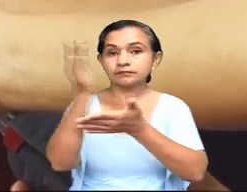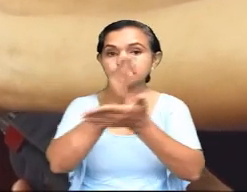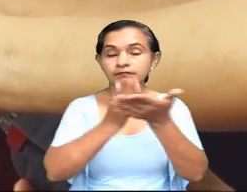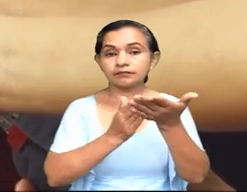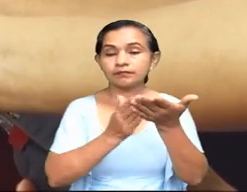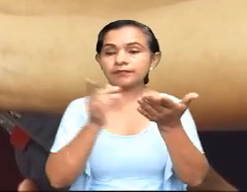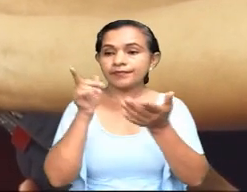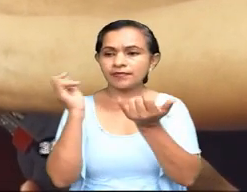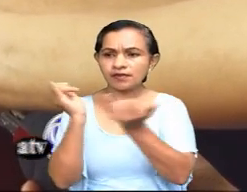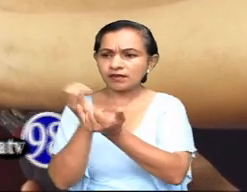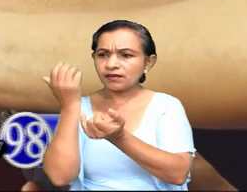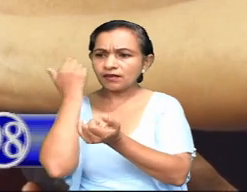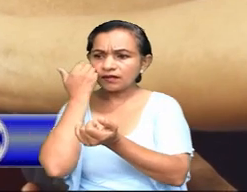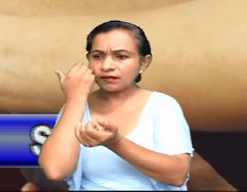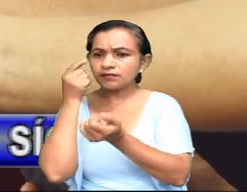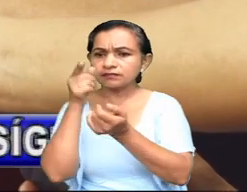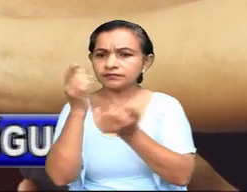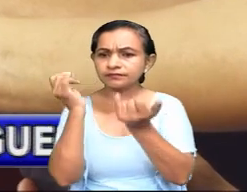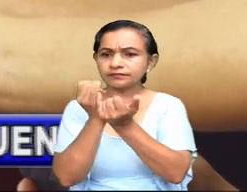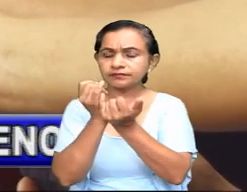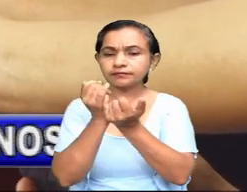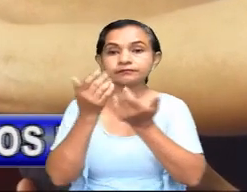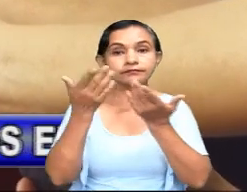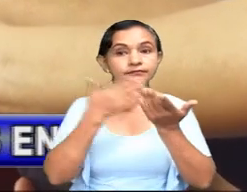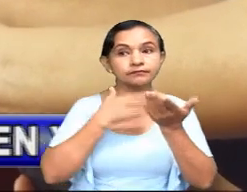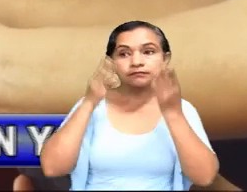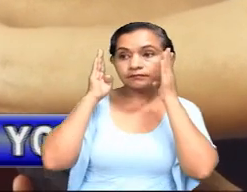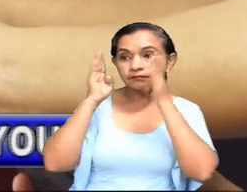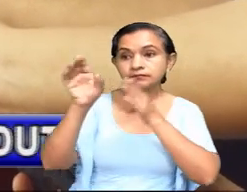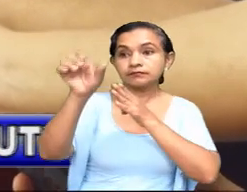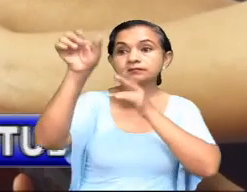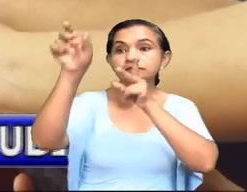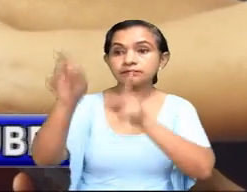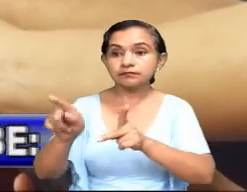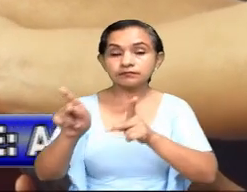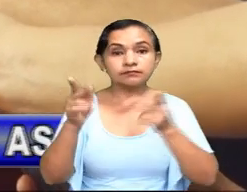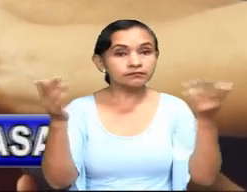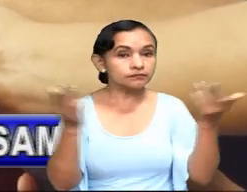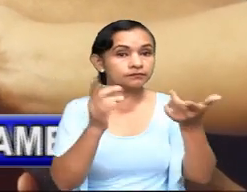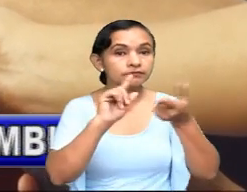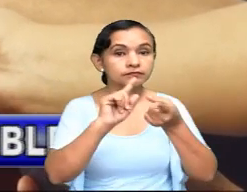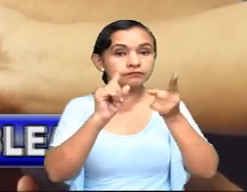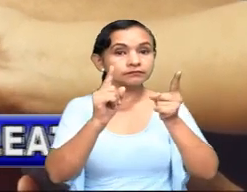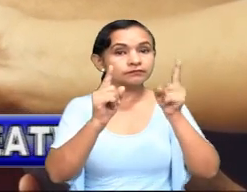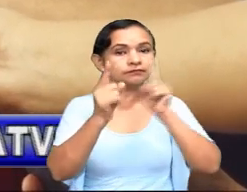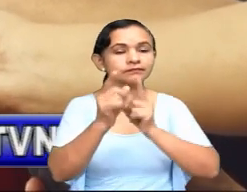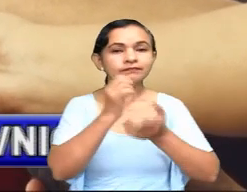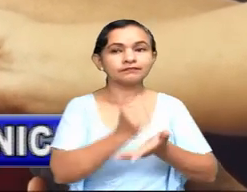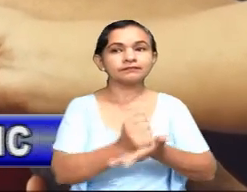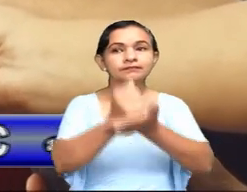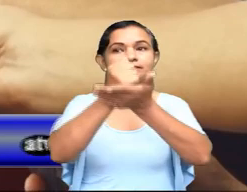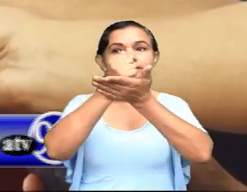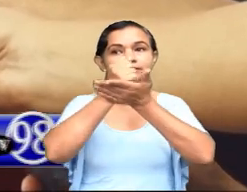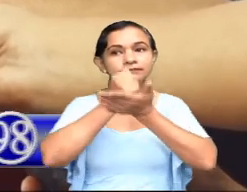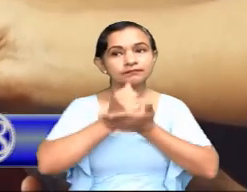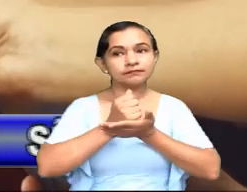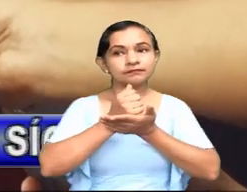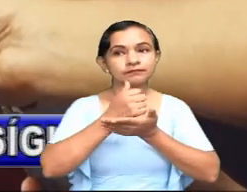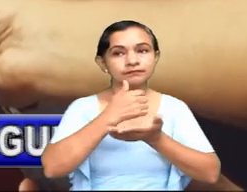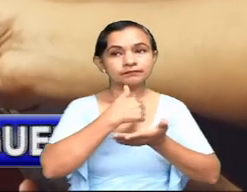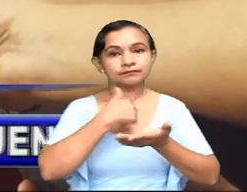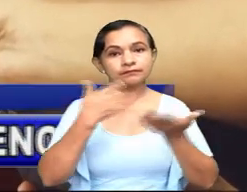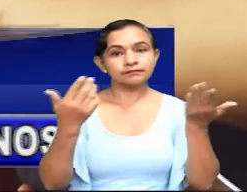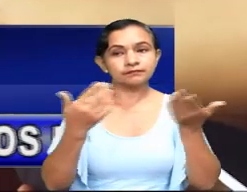misma afectación y escuchar lo que tiene la otra y cómo han venido superando ayuda a restablecer